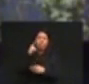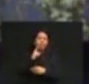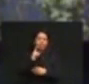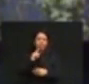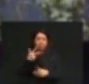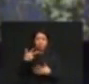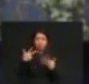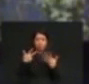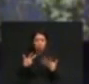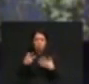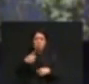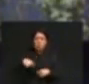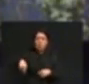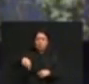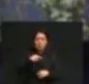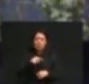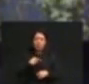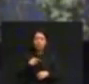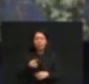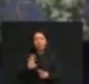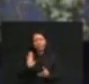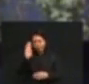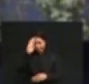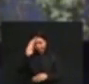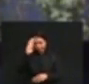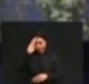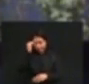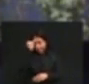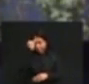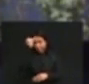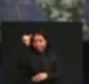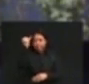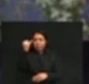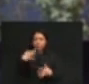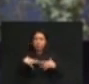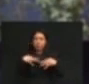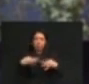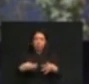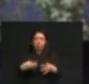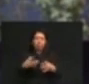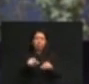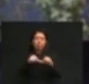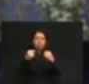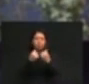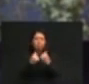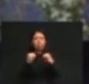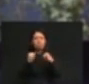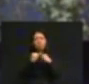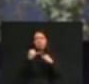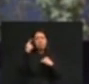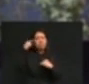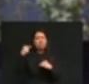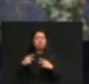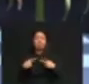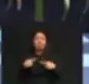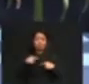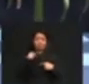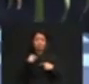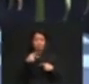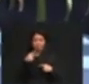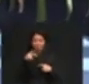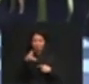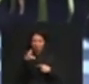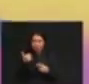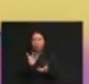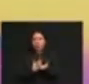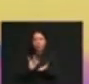a la tarea de crear una institución donde se resolvieran todas las necesidades que una persona con parálisis cerebral tiene.